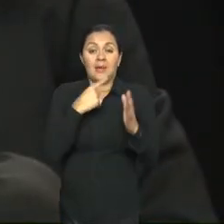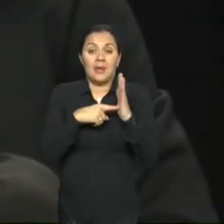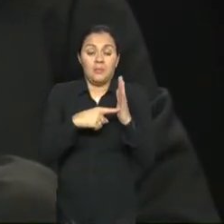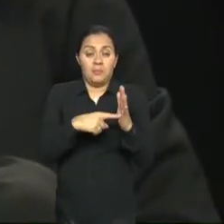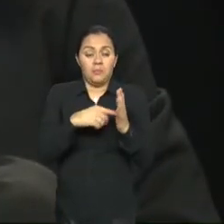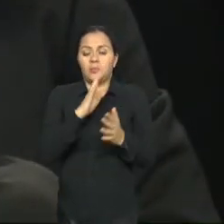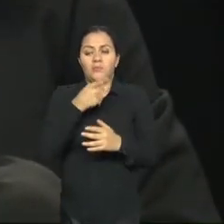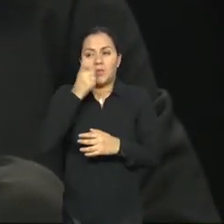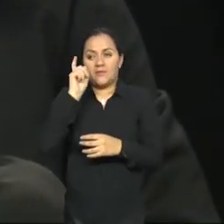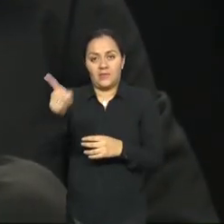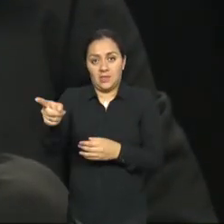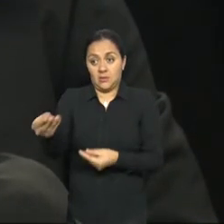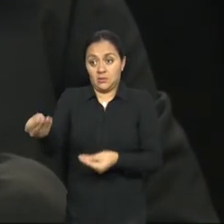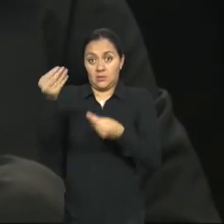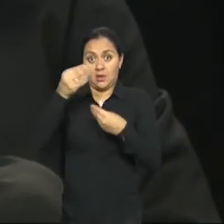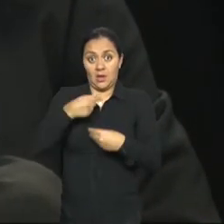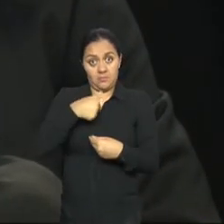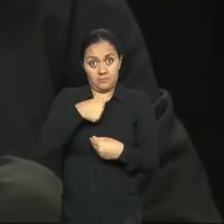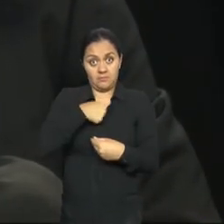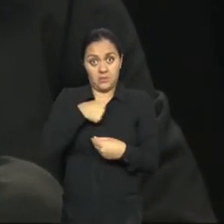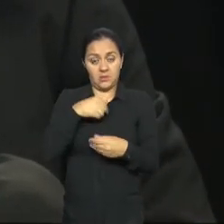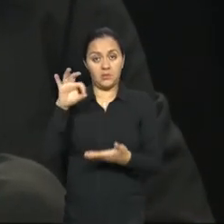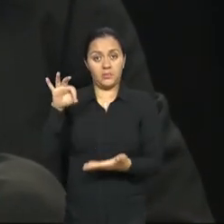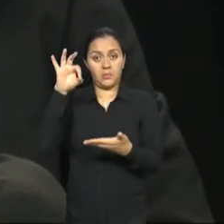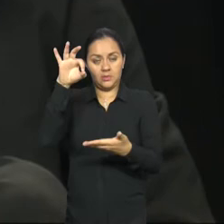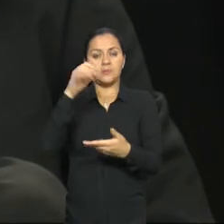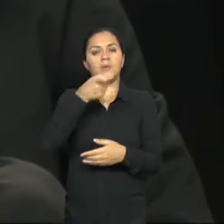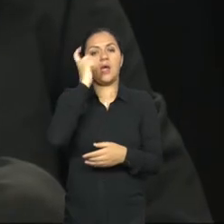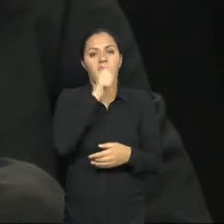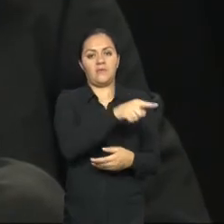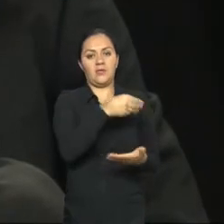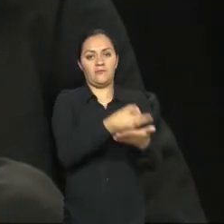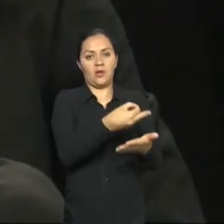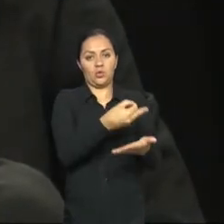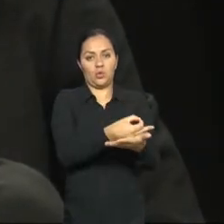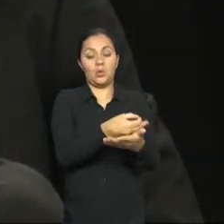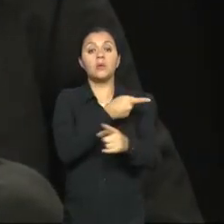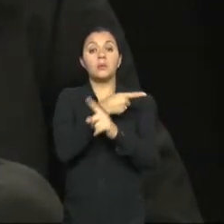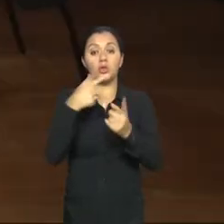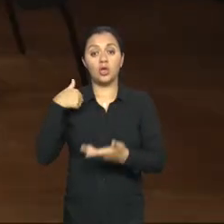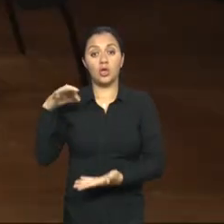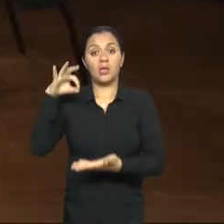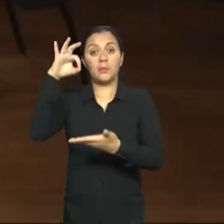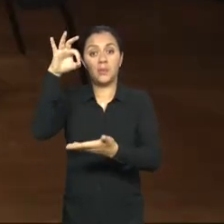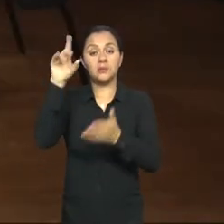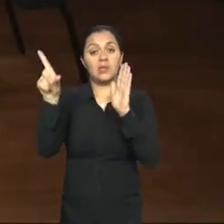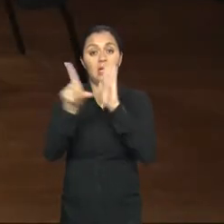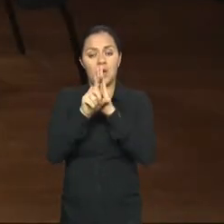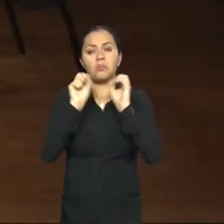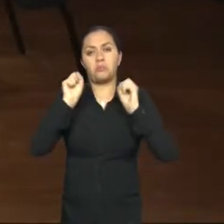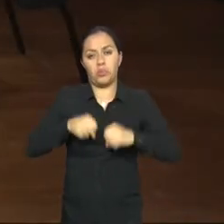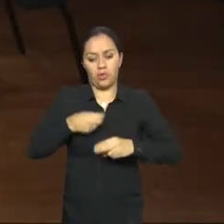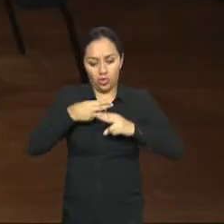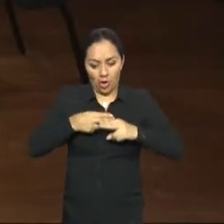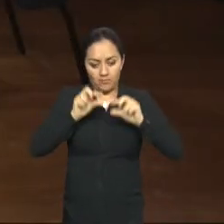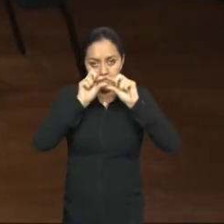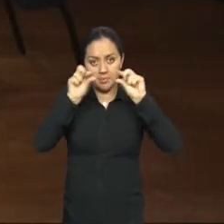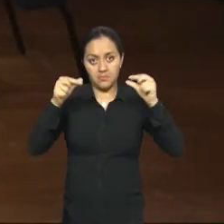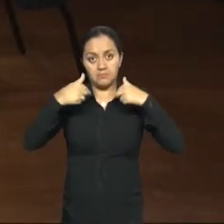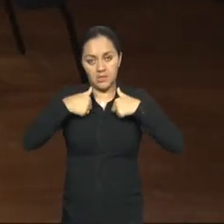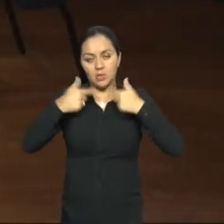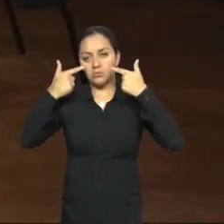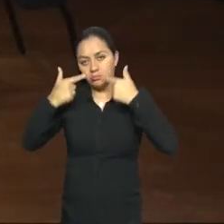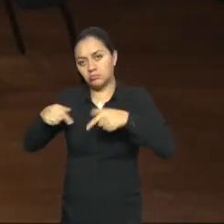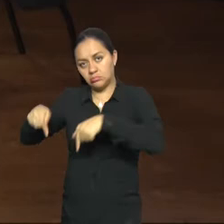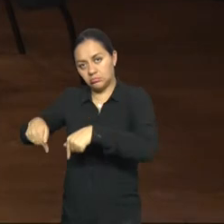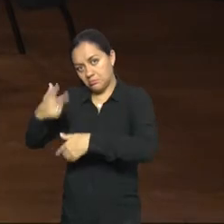de Javier, las facturas tienen que ser a nombre de Javier. Si es que yo soy el representante legal, puede ser mías, porque yo estoy bajo mi tutela, está